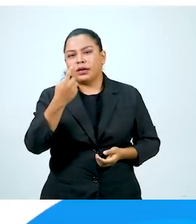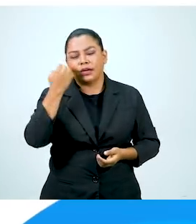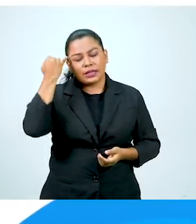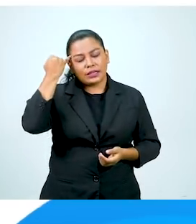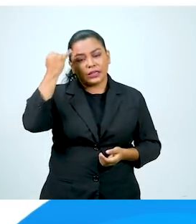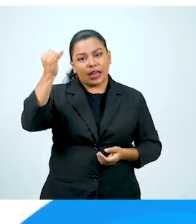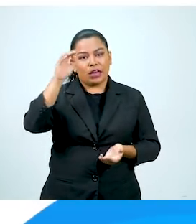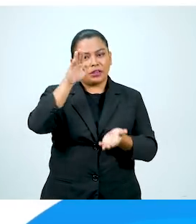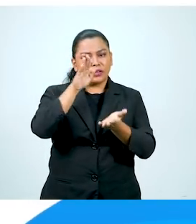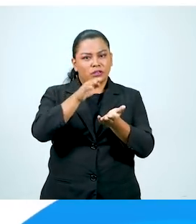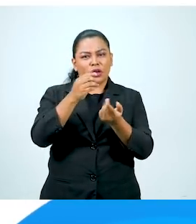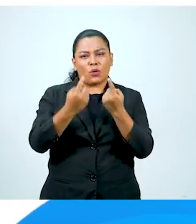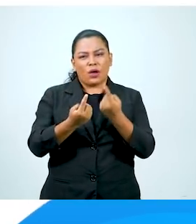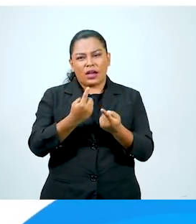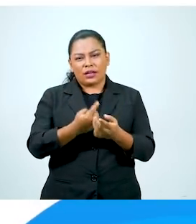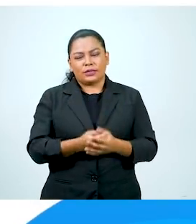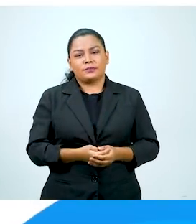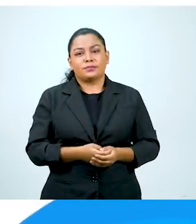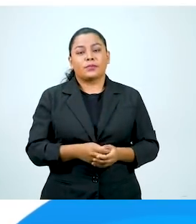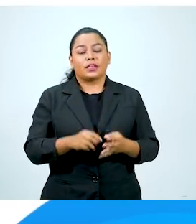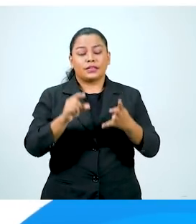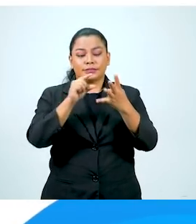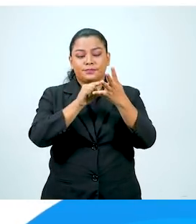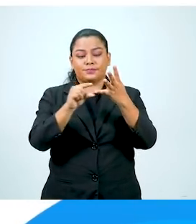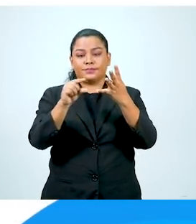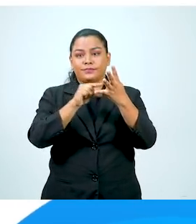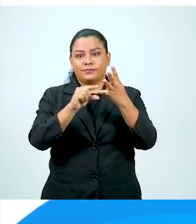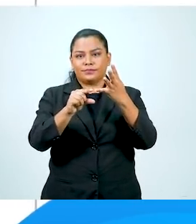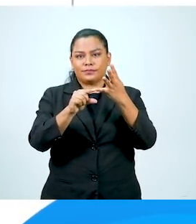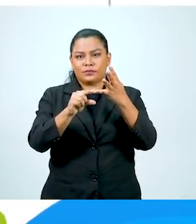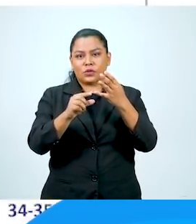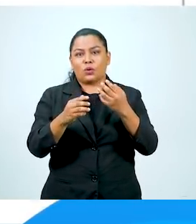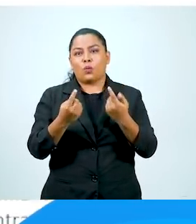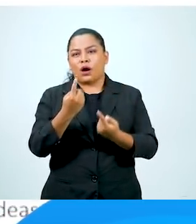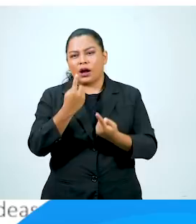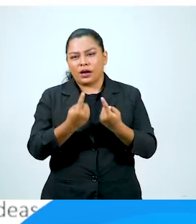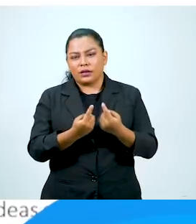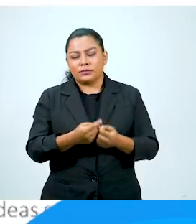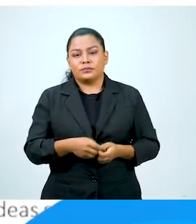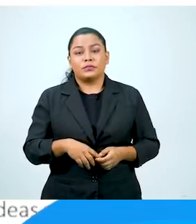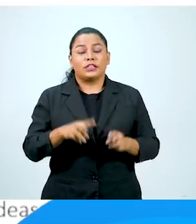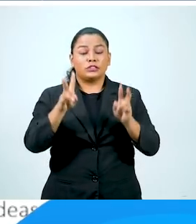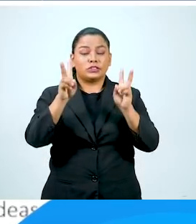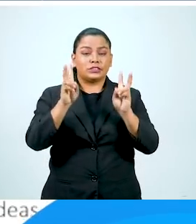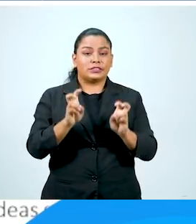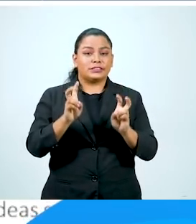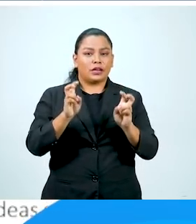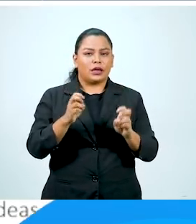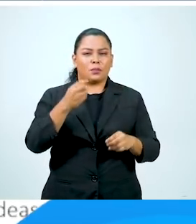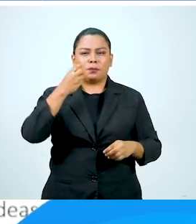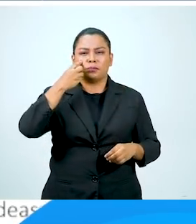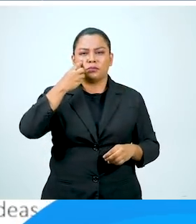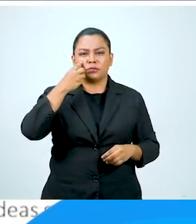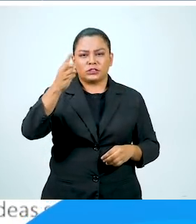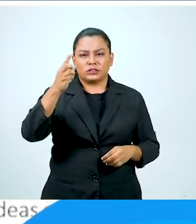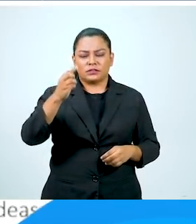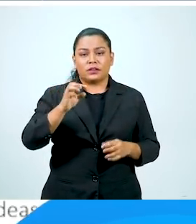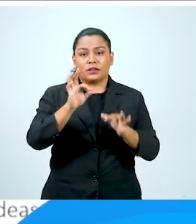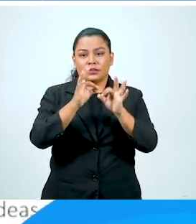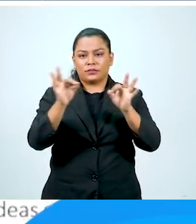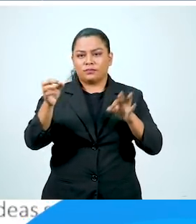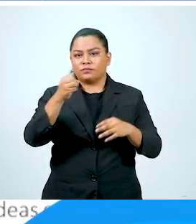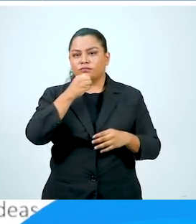producción textual de la unidad se encuentra en la semana 4. En la sección de los contenidos aparece